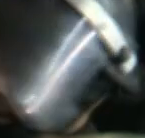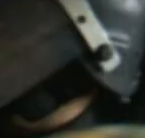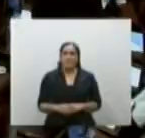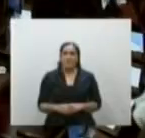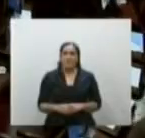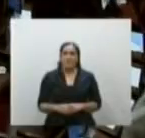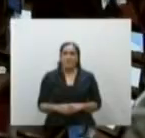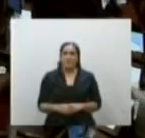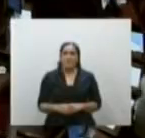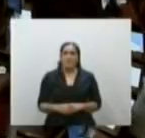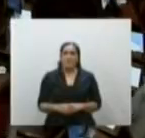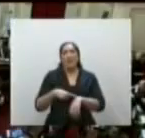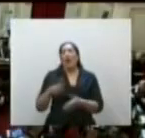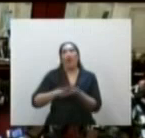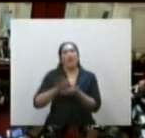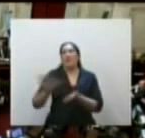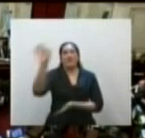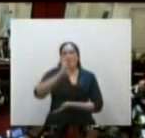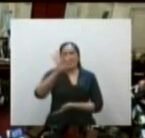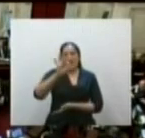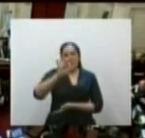programas. Pero me salió mal el nombre.